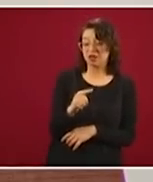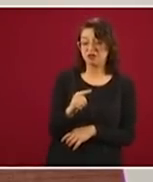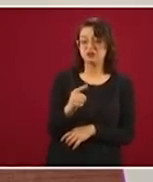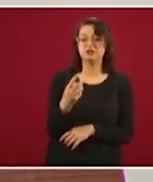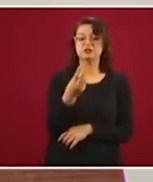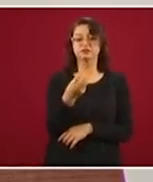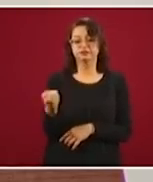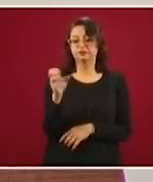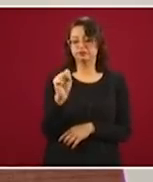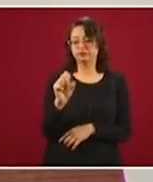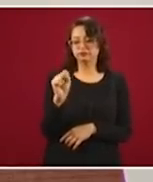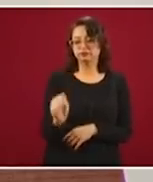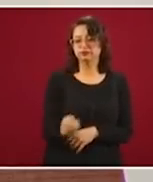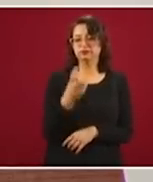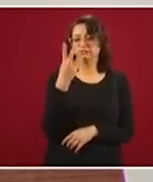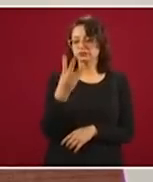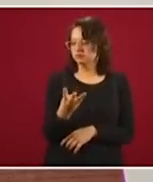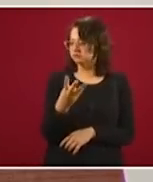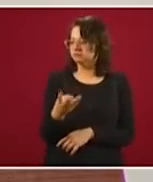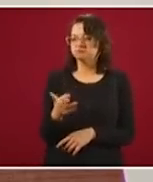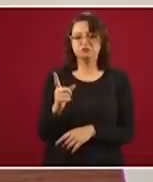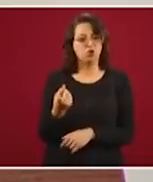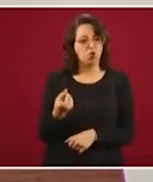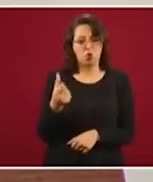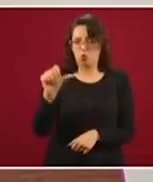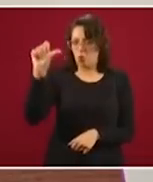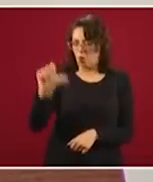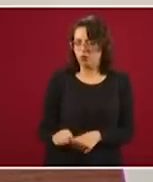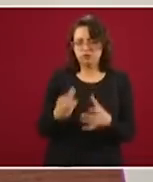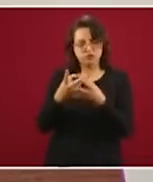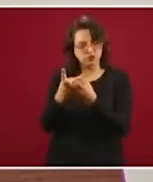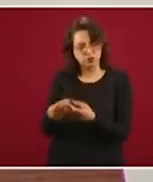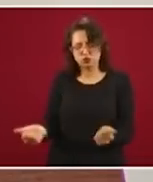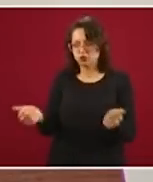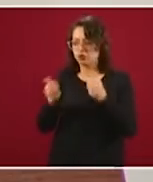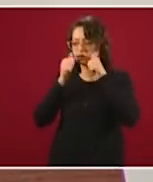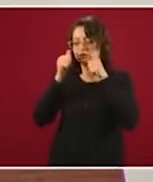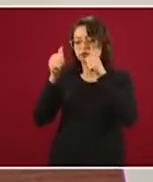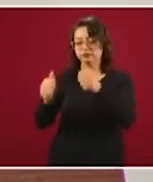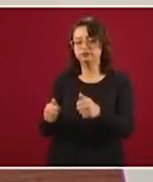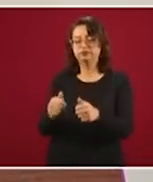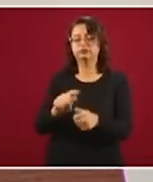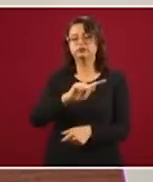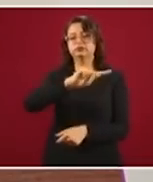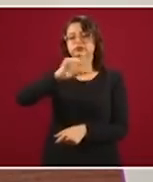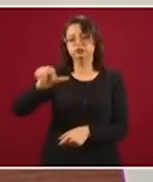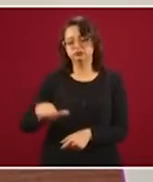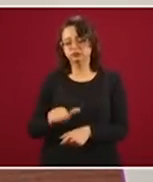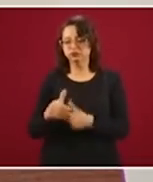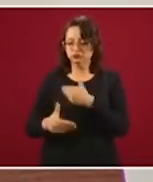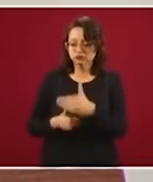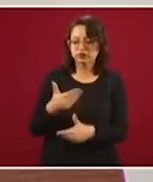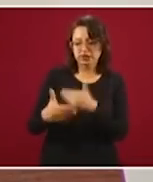cerca de 364 han sido resueltas el mismo día y otras están en proceso de resolverse. Es